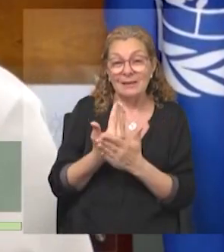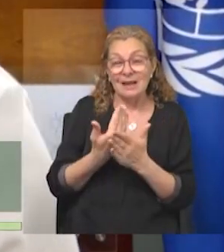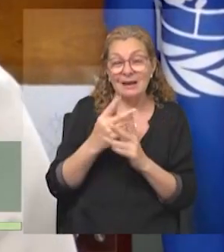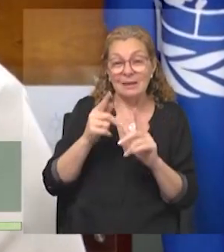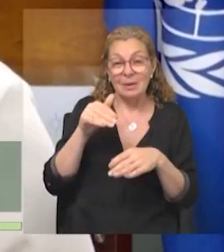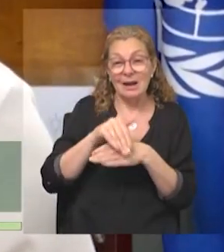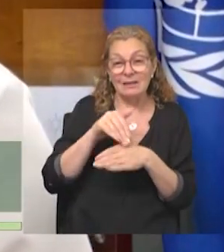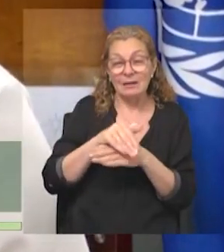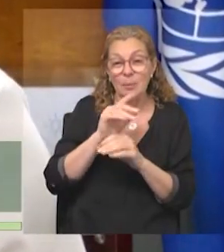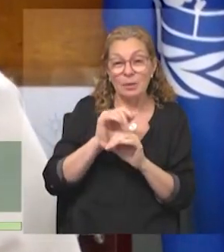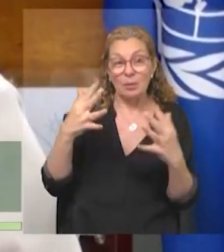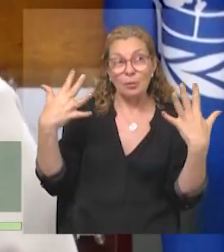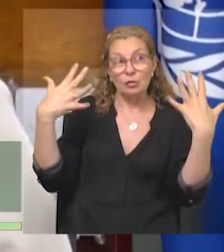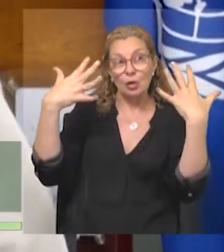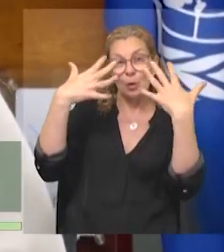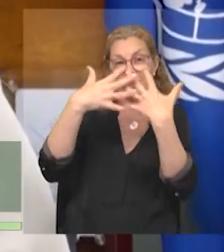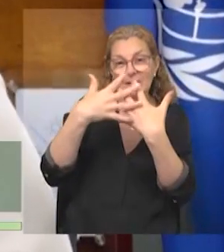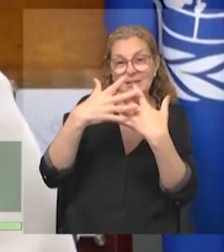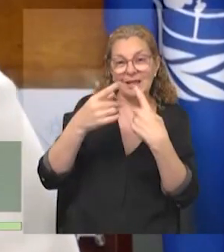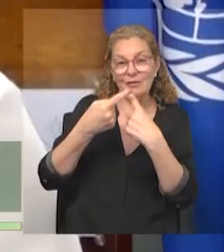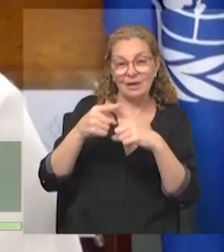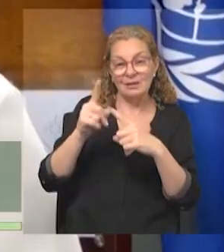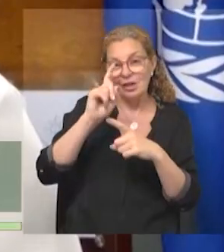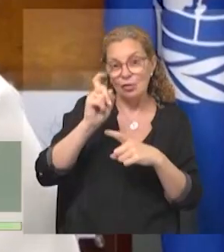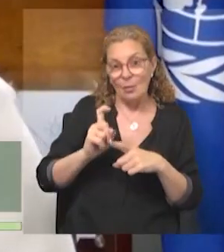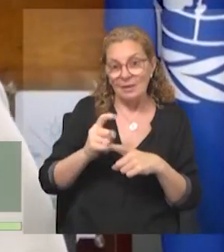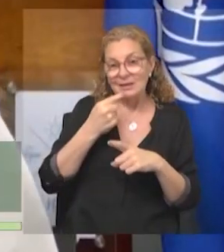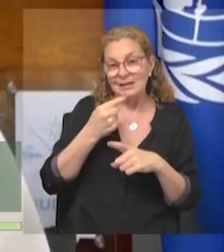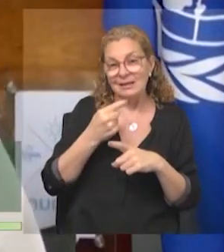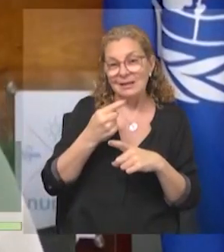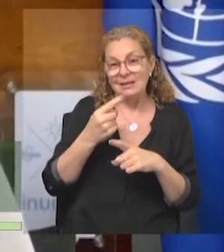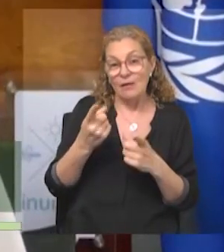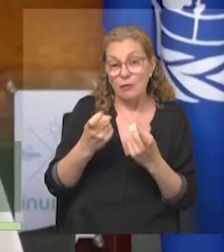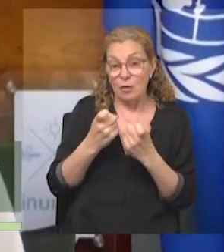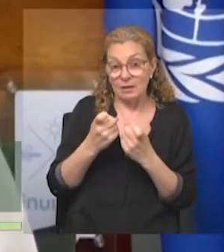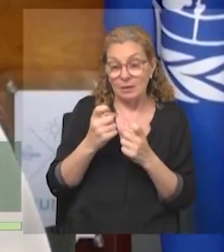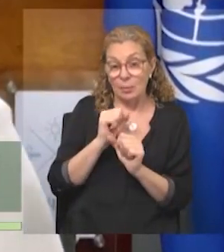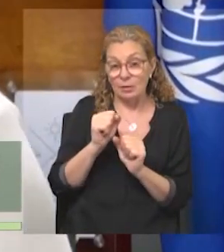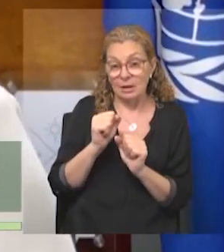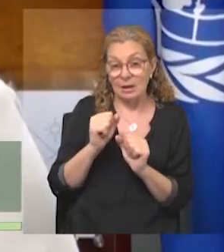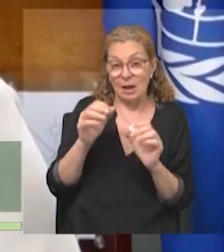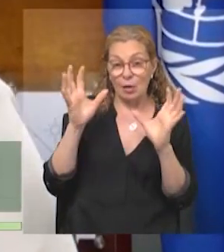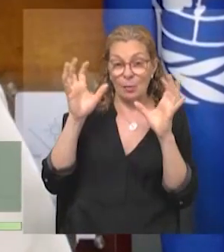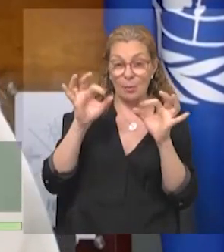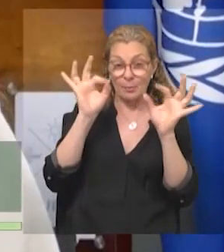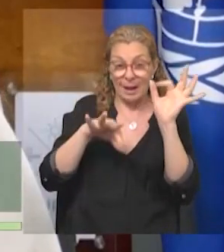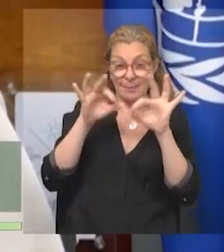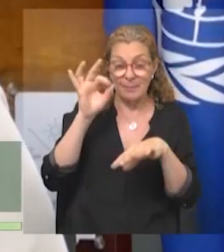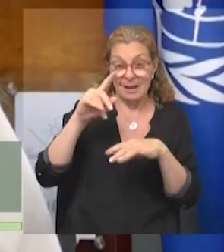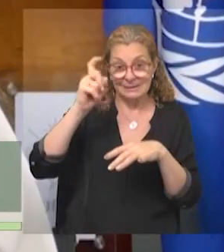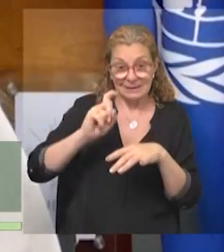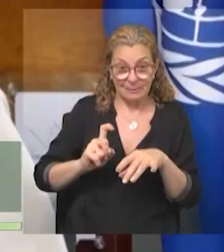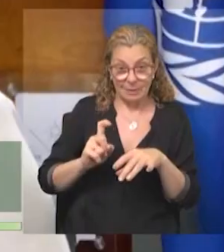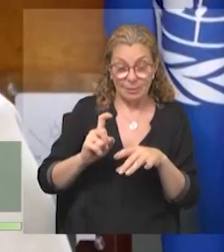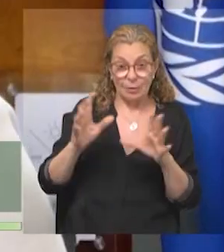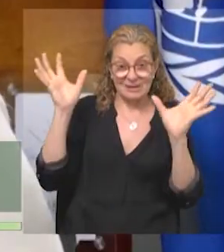parte de la tarde se pueden formar algunas tormentas eh que pueden ser este puntualmente fuertes o sea con algo de caída de granizo actividad eléctrica